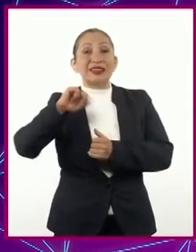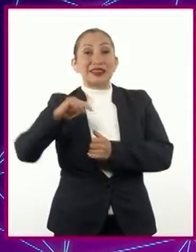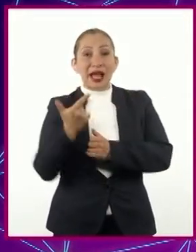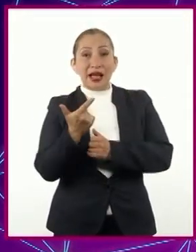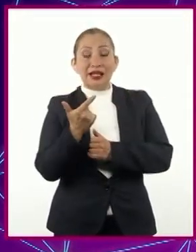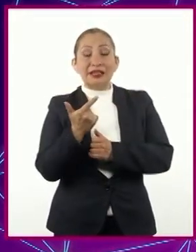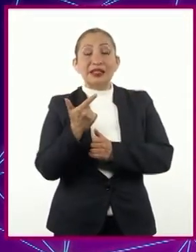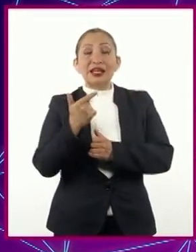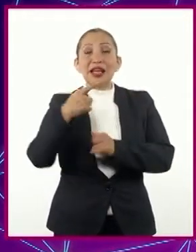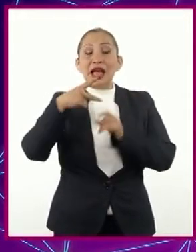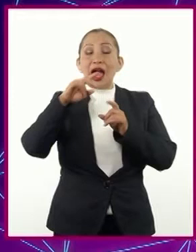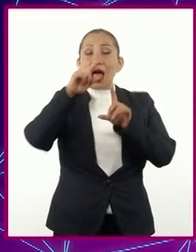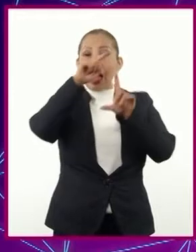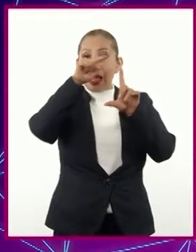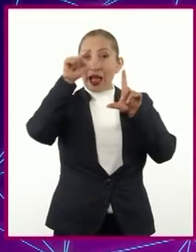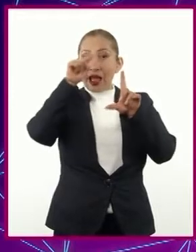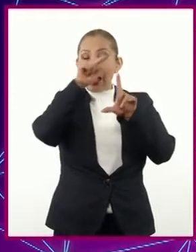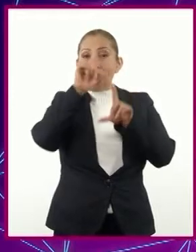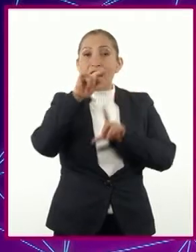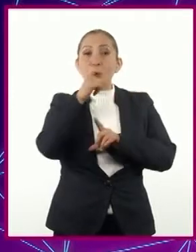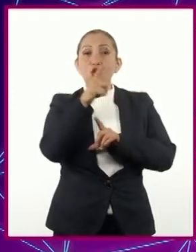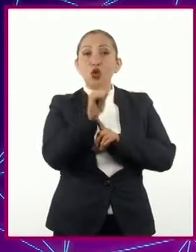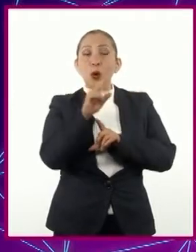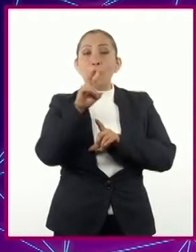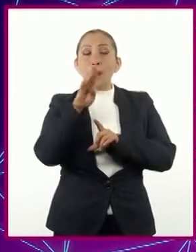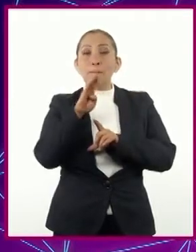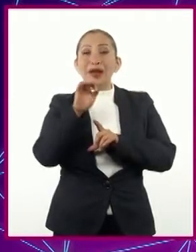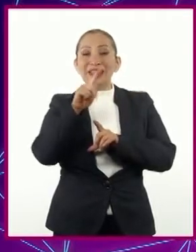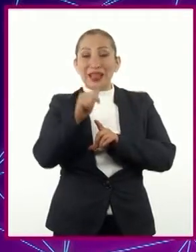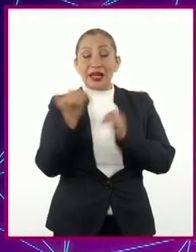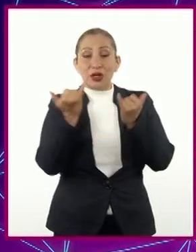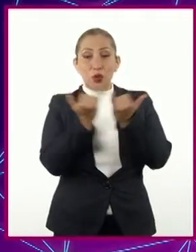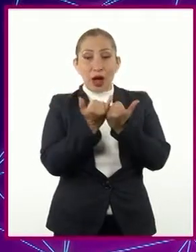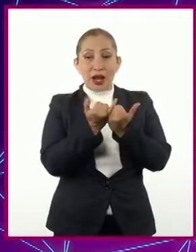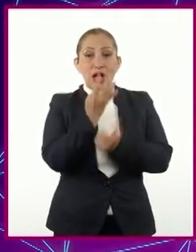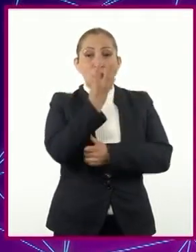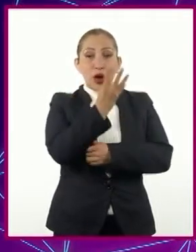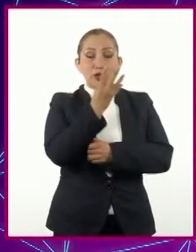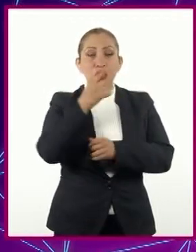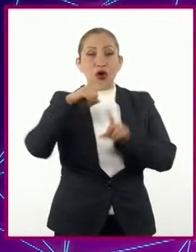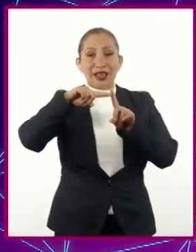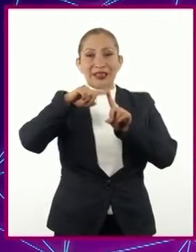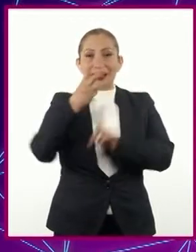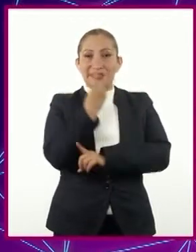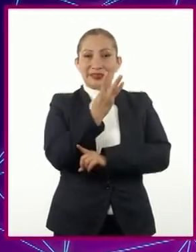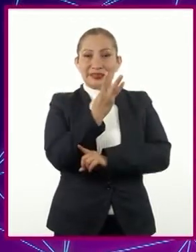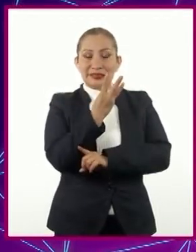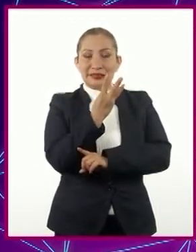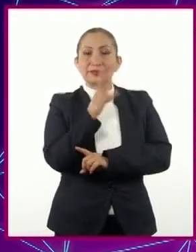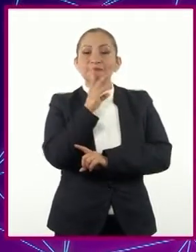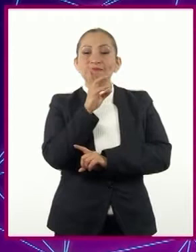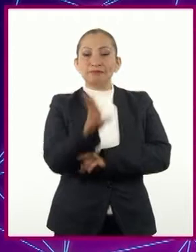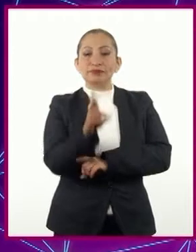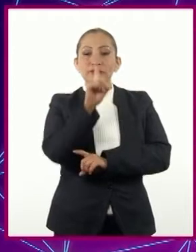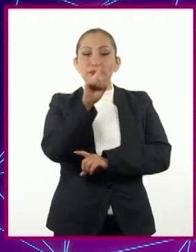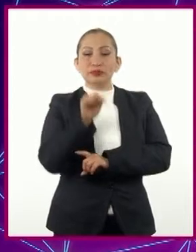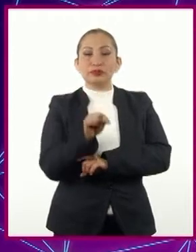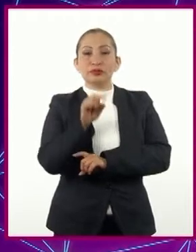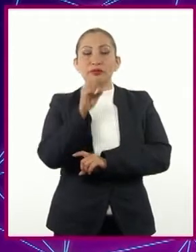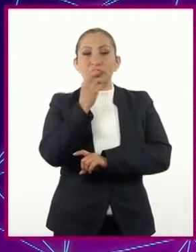ángulo beta. Es igual a dividir 4 entre 3, que es igual a